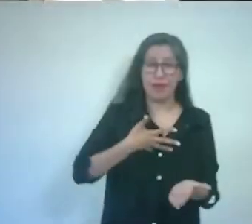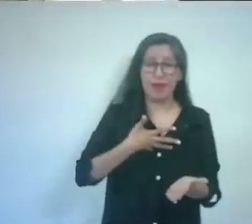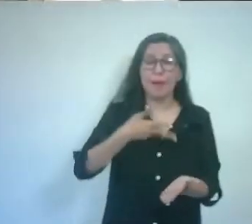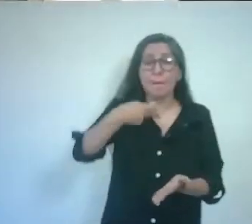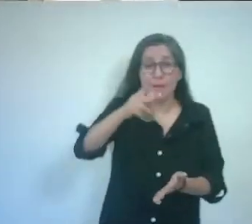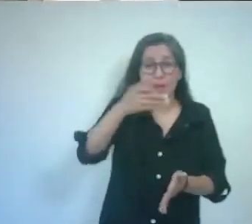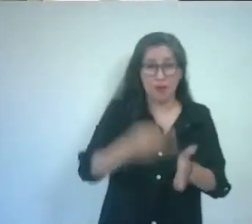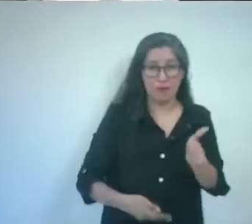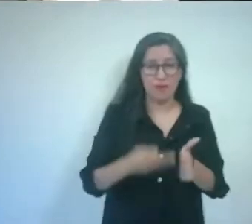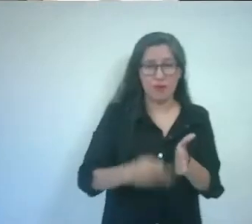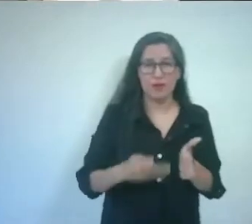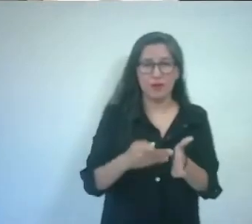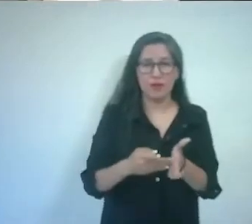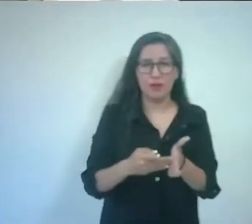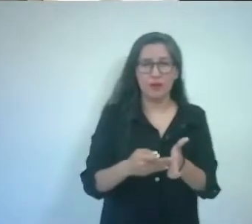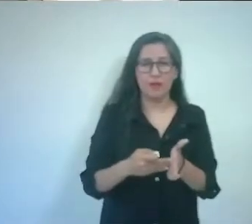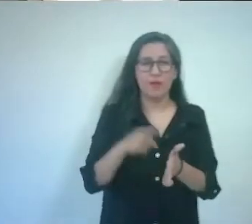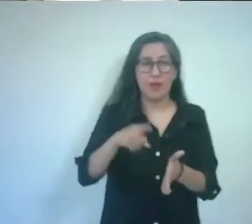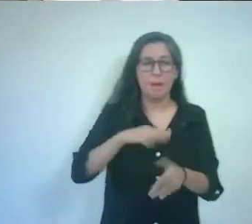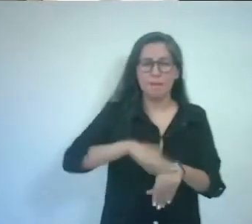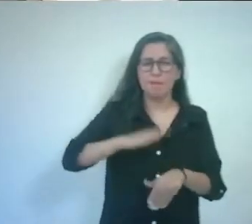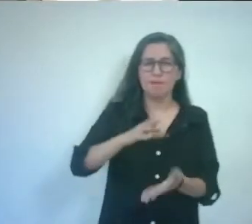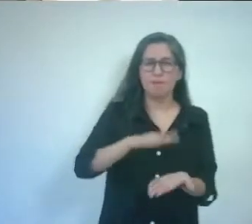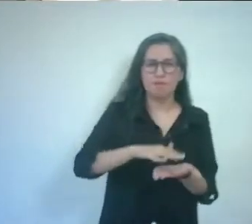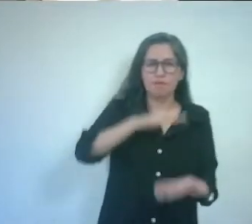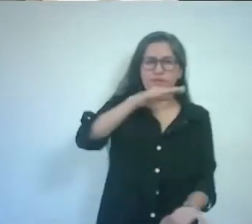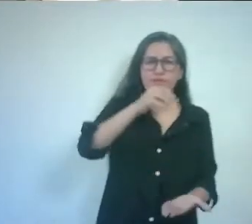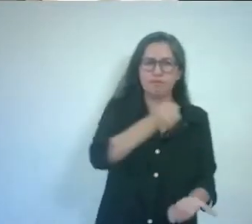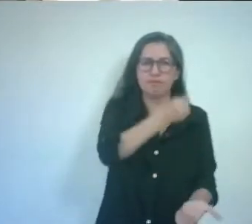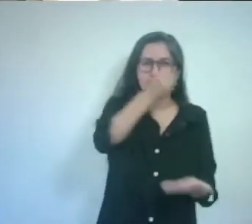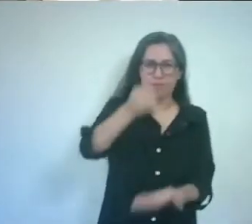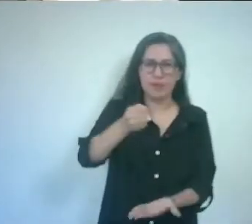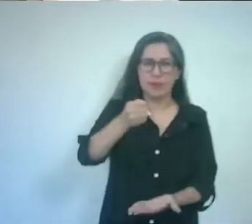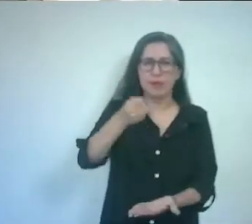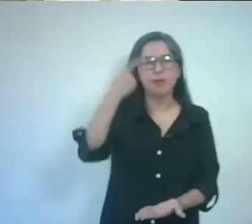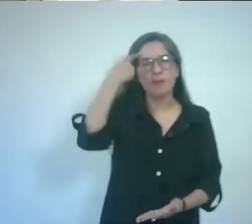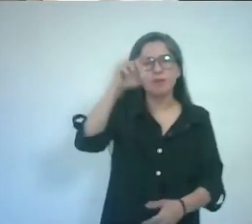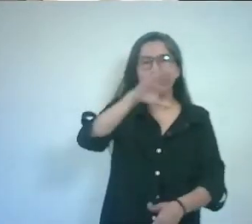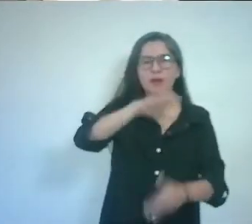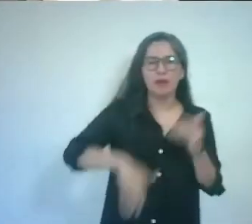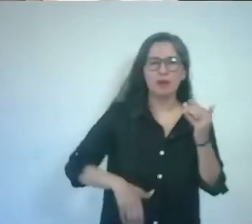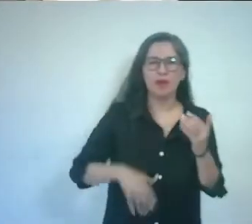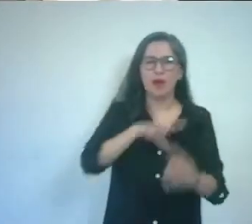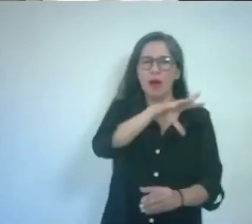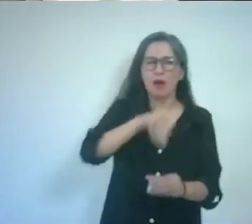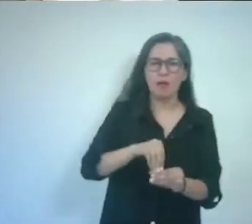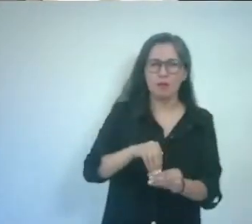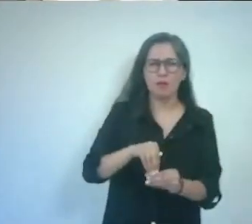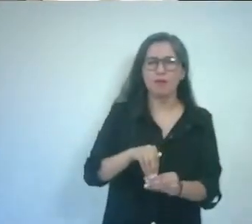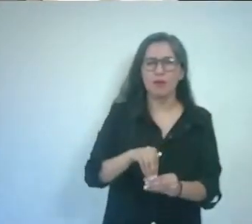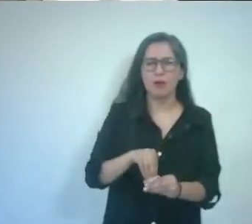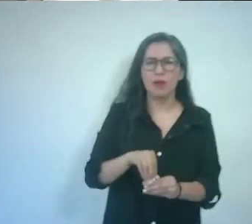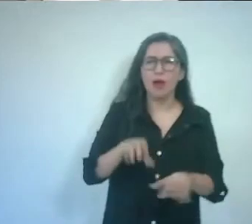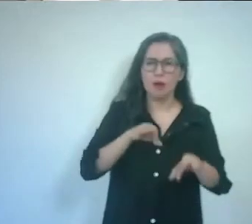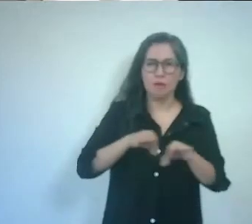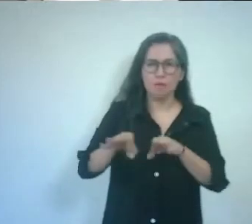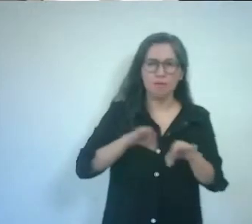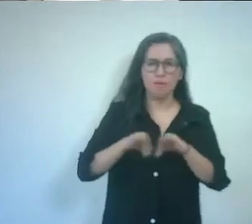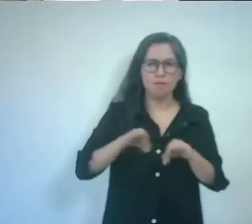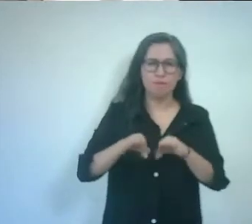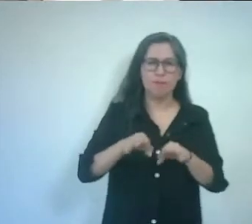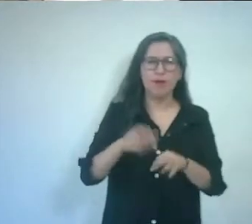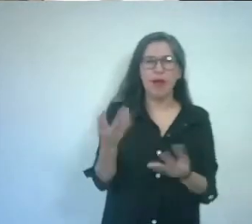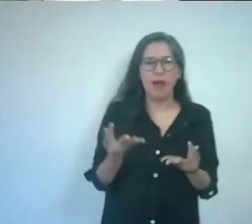falta que se disponga de más para concluir a cabalidad los trabajos con